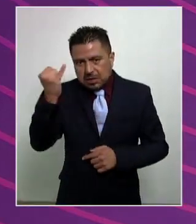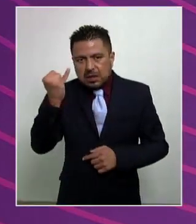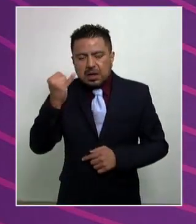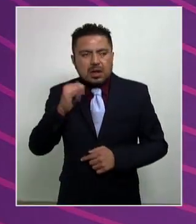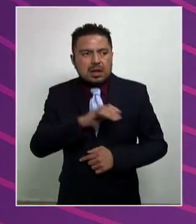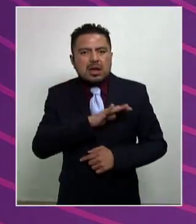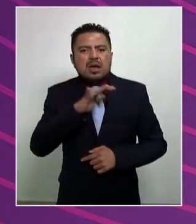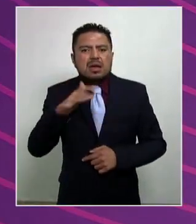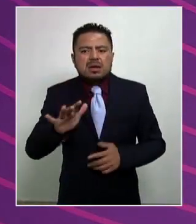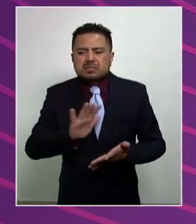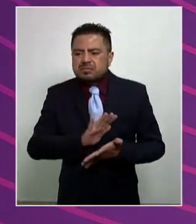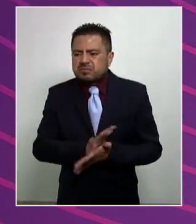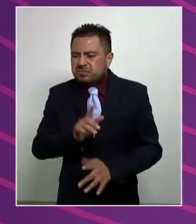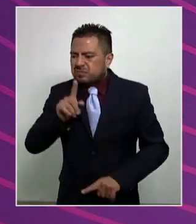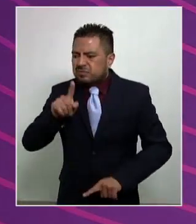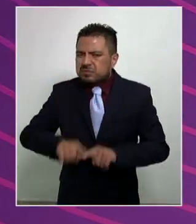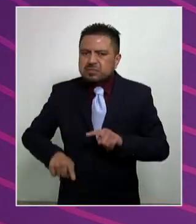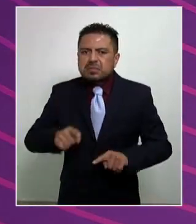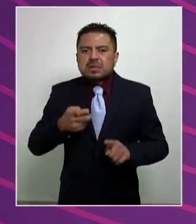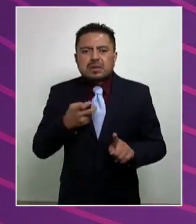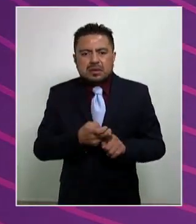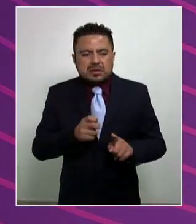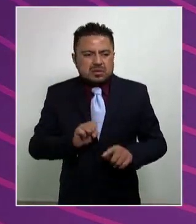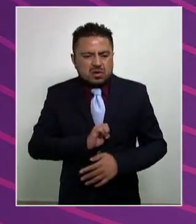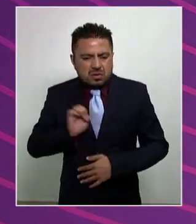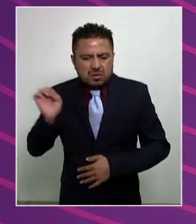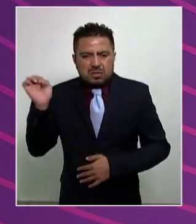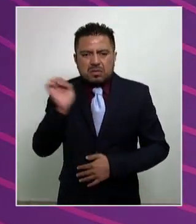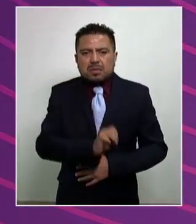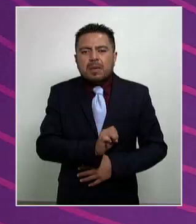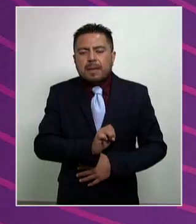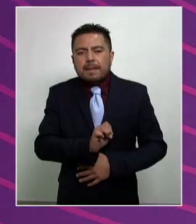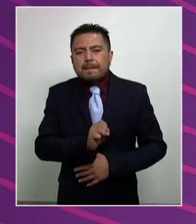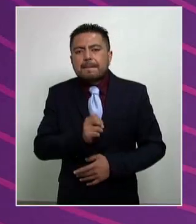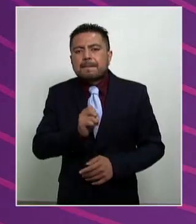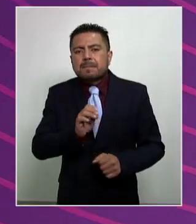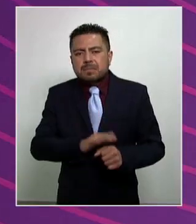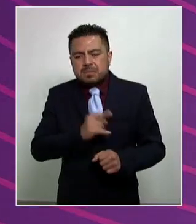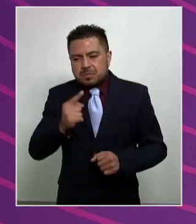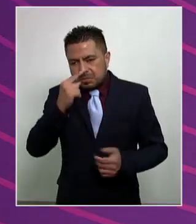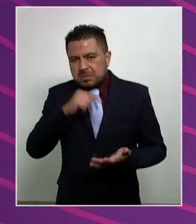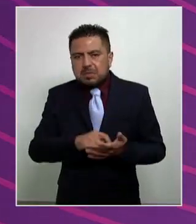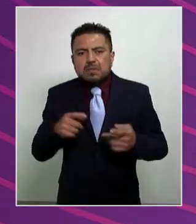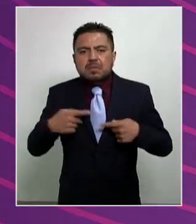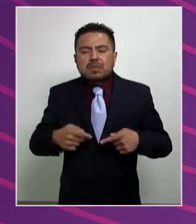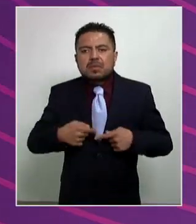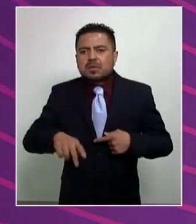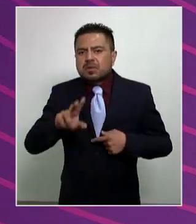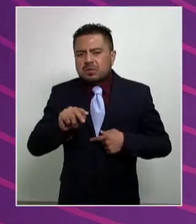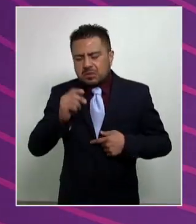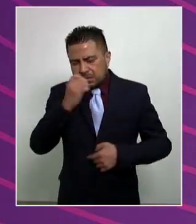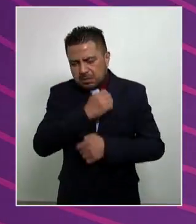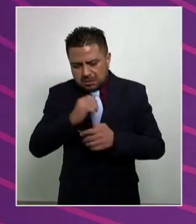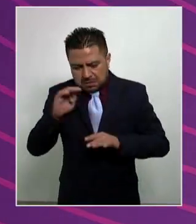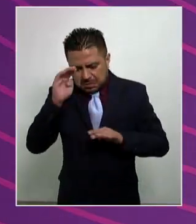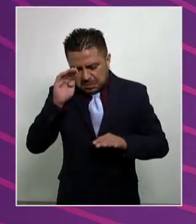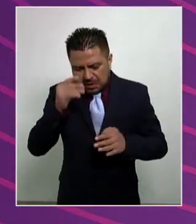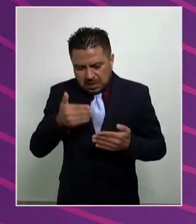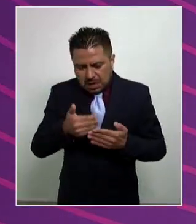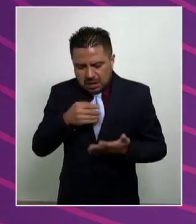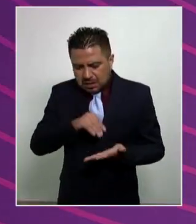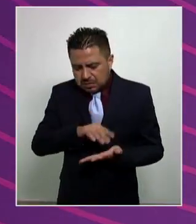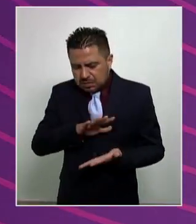generar rechazo, generar odio irracional, porque yo creo que la gente no lo analiza, no lo